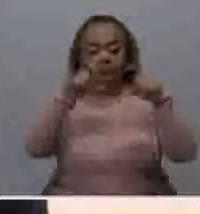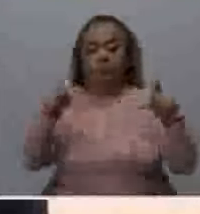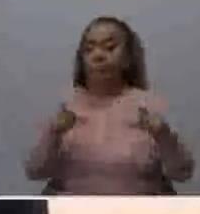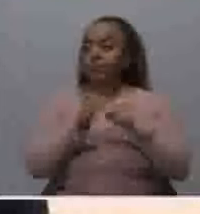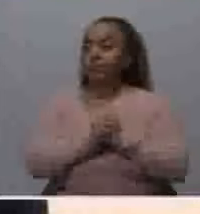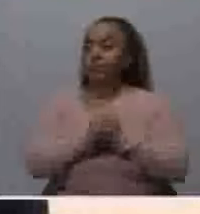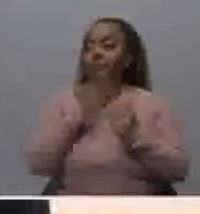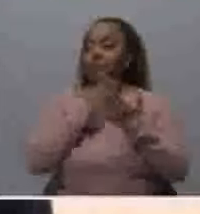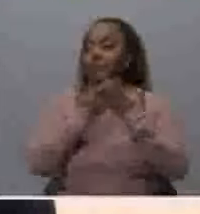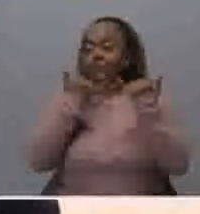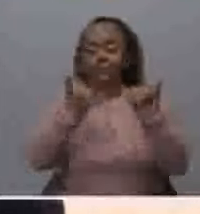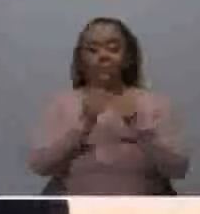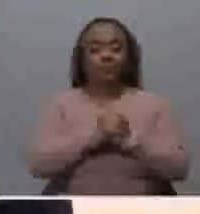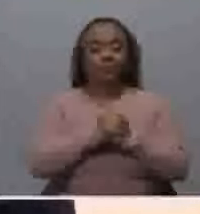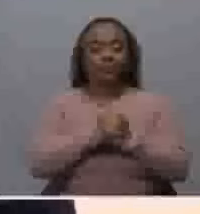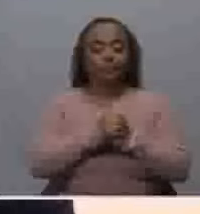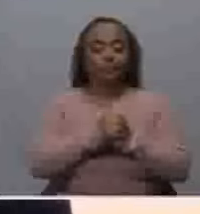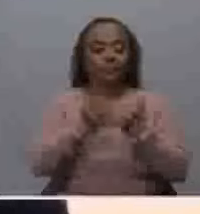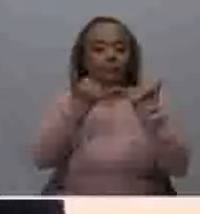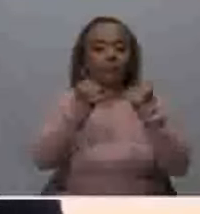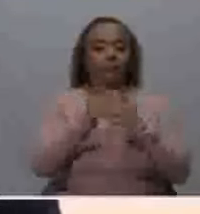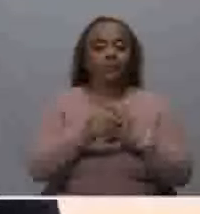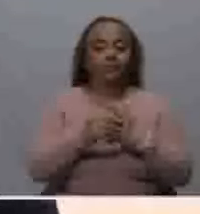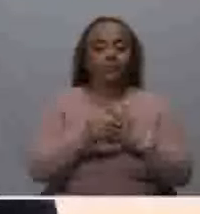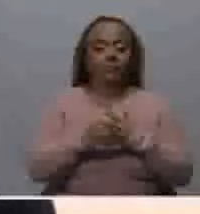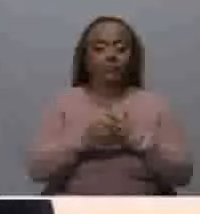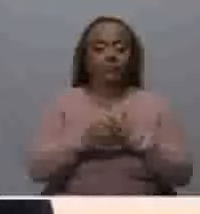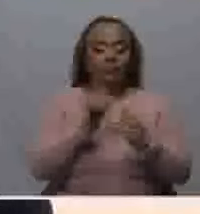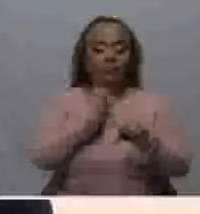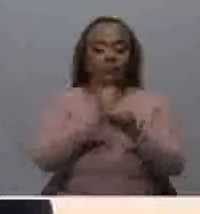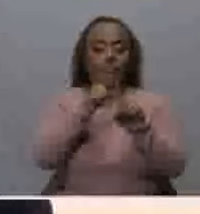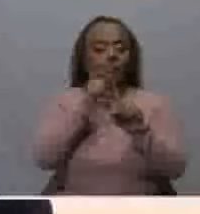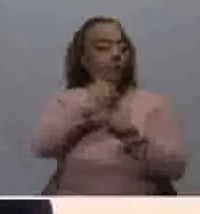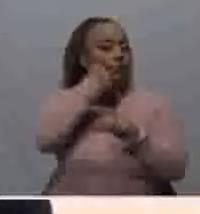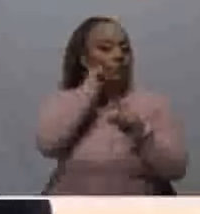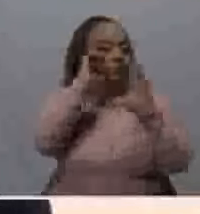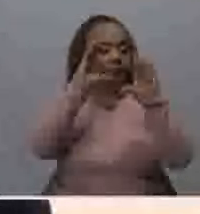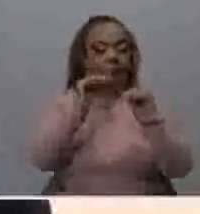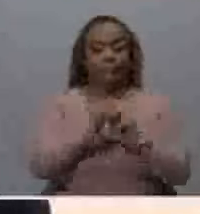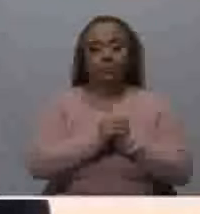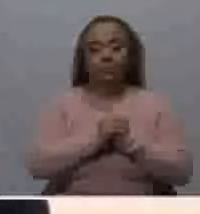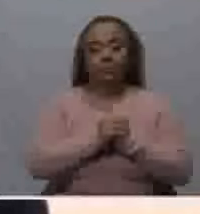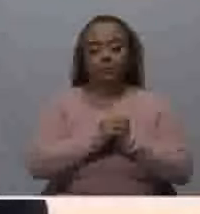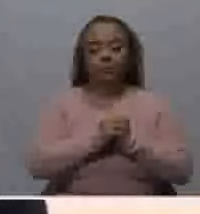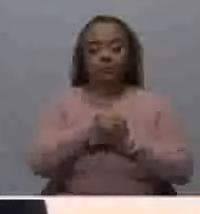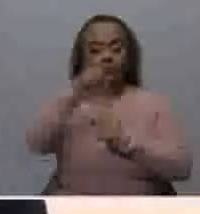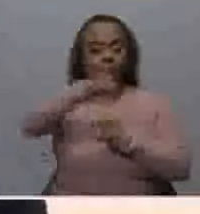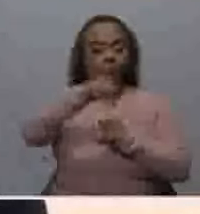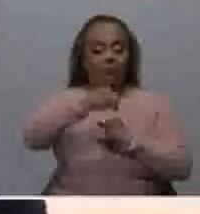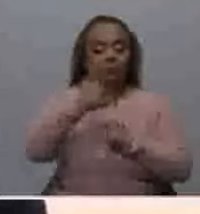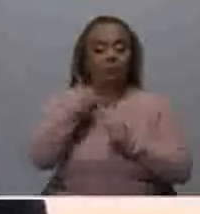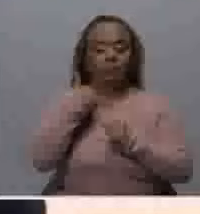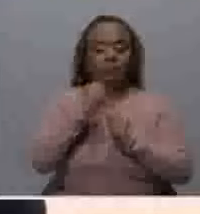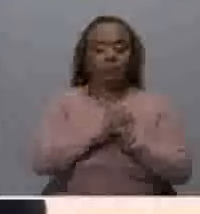Bueno, aquí estamos ya instalados desde ayer en la noche. Hoy hubo